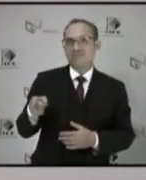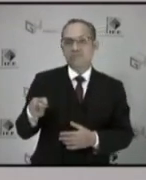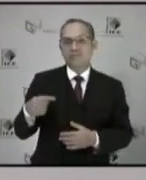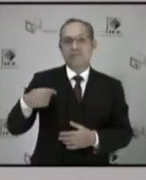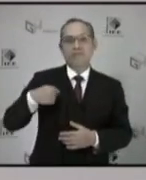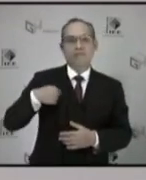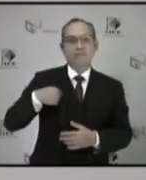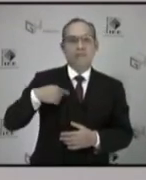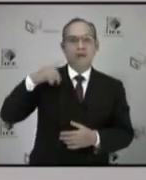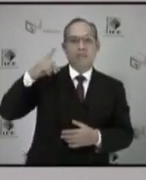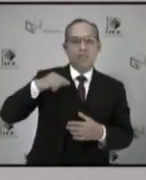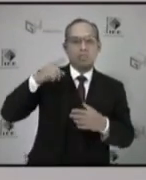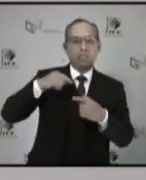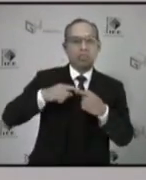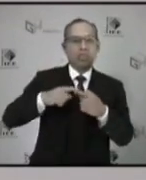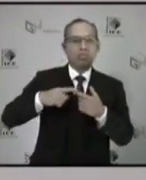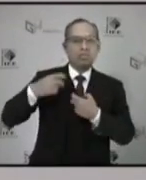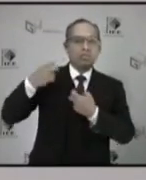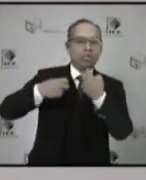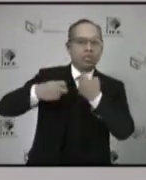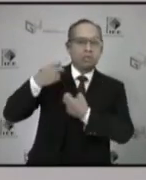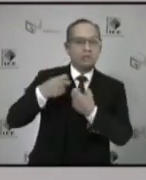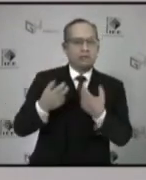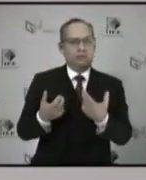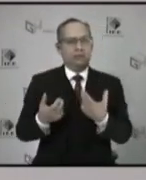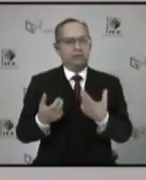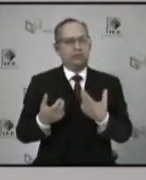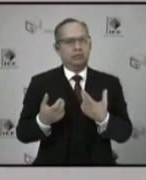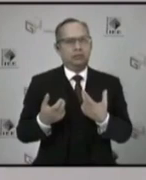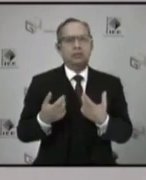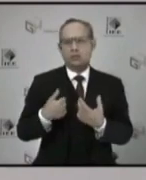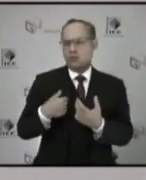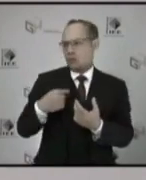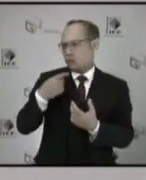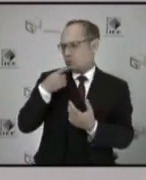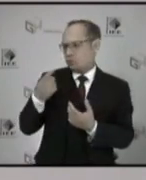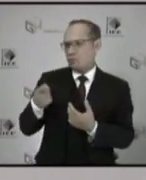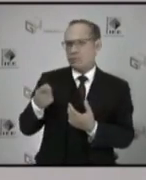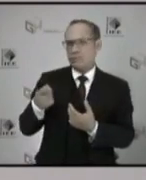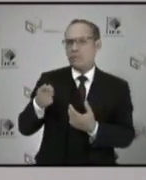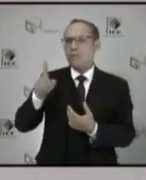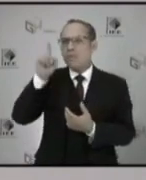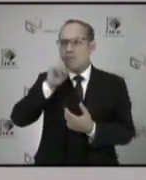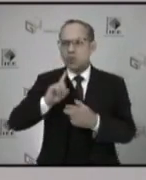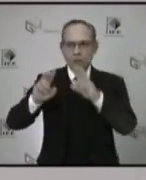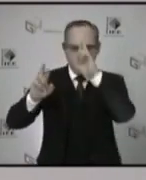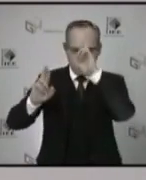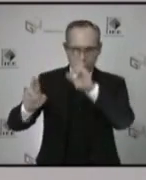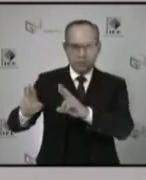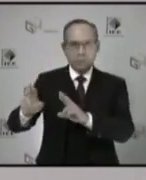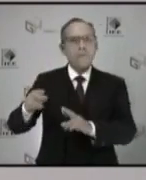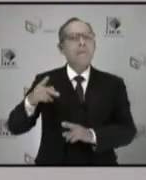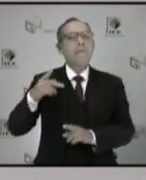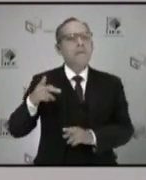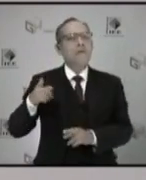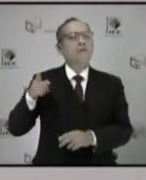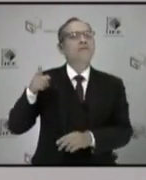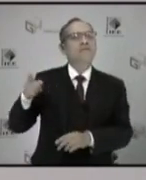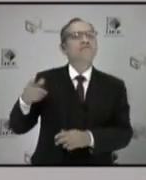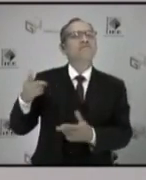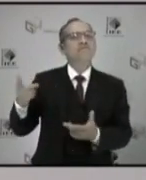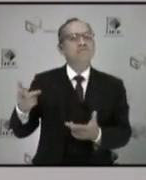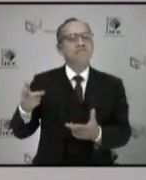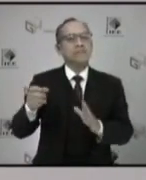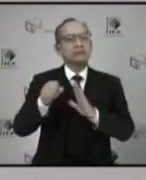descalificativos y quiero decirle con claridad, yo como mujer la respeto, pero representa lo más podrido del sistema, lo